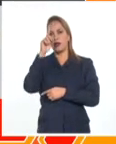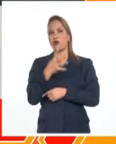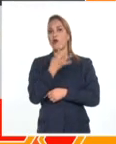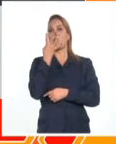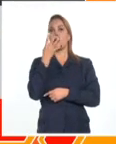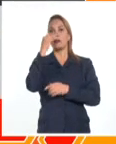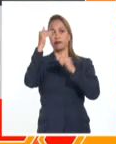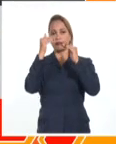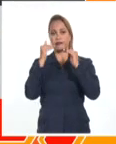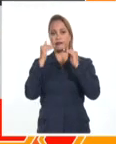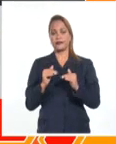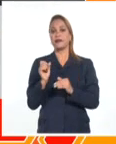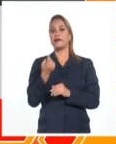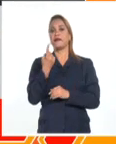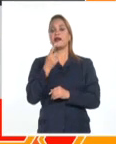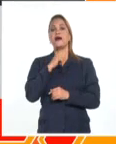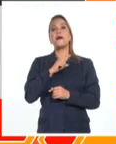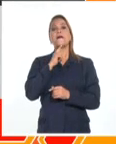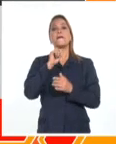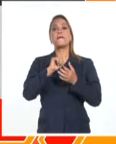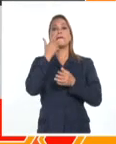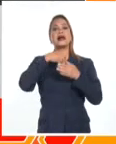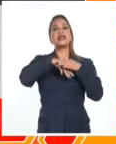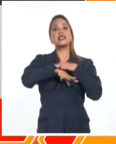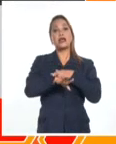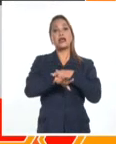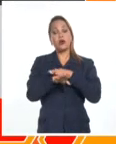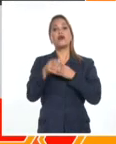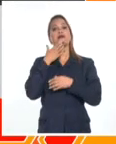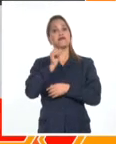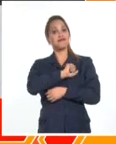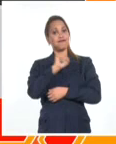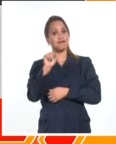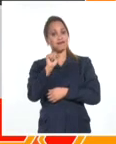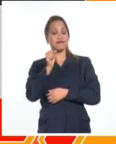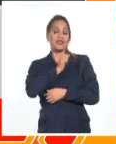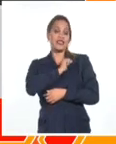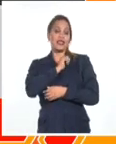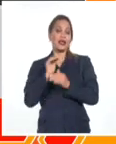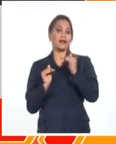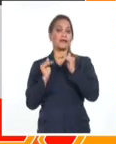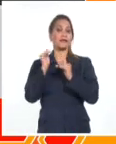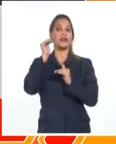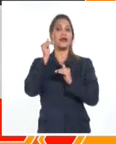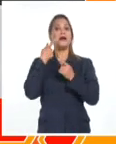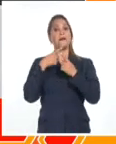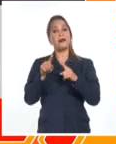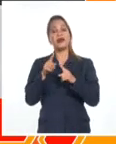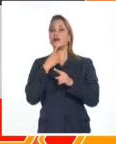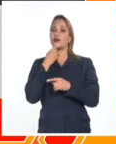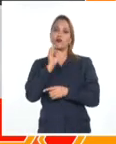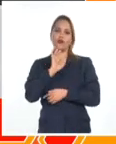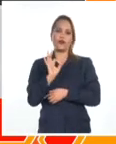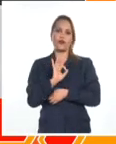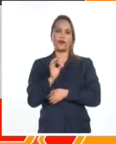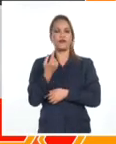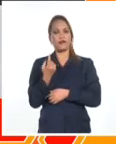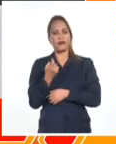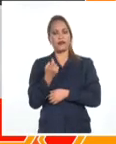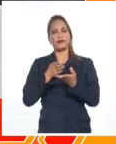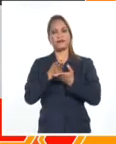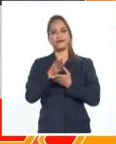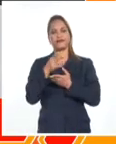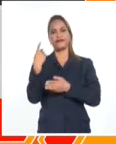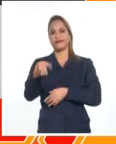comprende en España a un Barcelona luchando a brazo partido por escalar, pero se encuentra lejos del primer puesto. En la Liga de